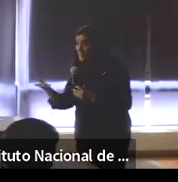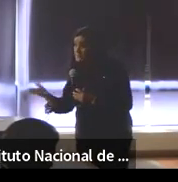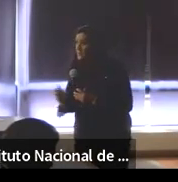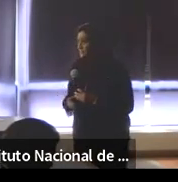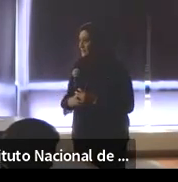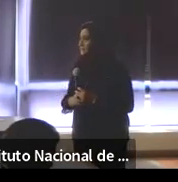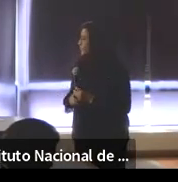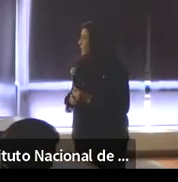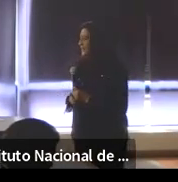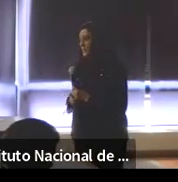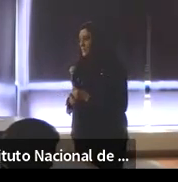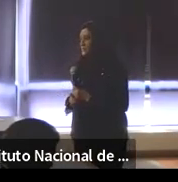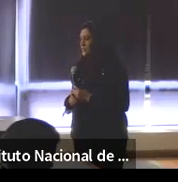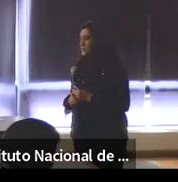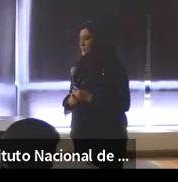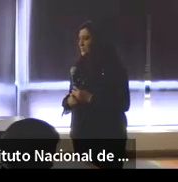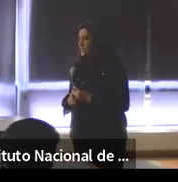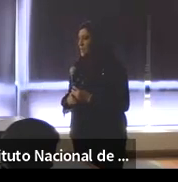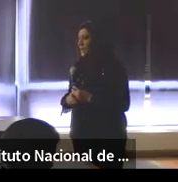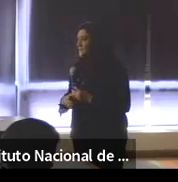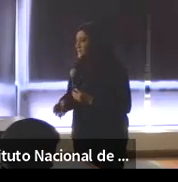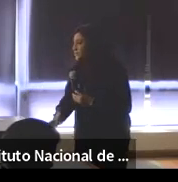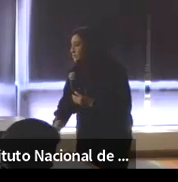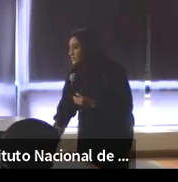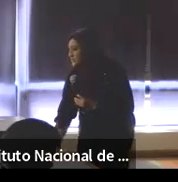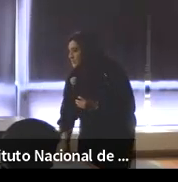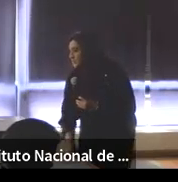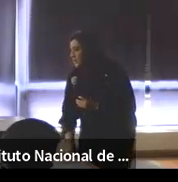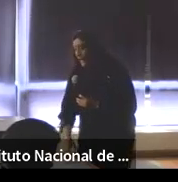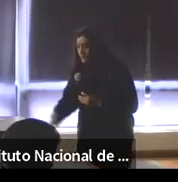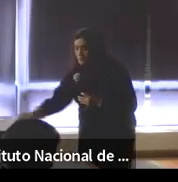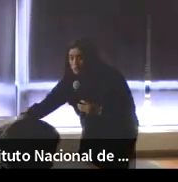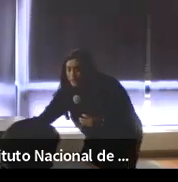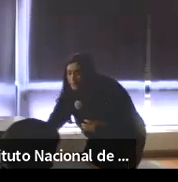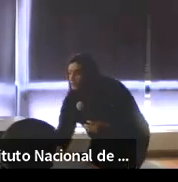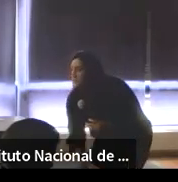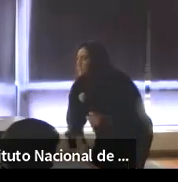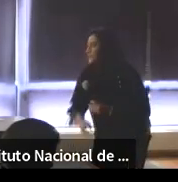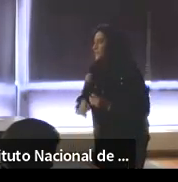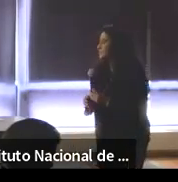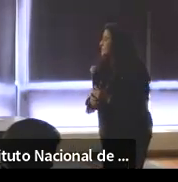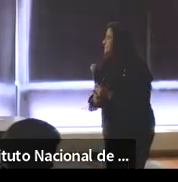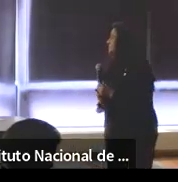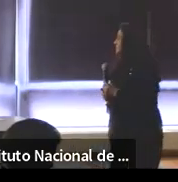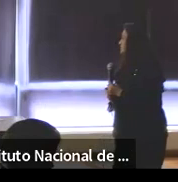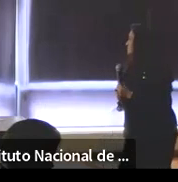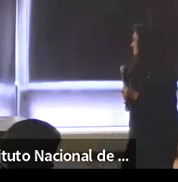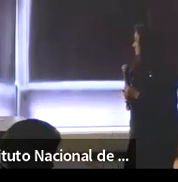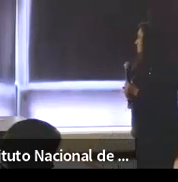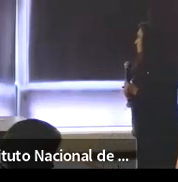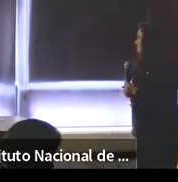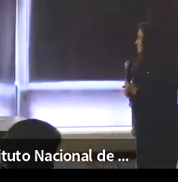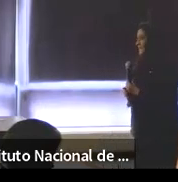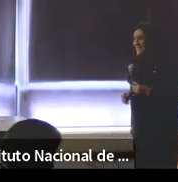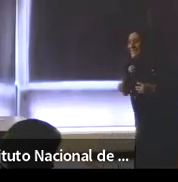Pues que el pasto es parte del programa preventivo señor Ah es que yo no los necesito Ah pues no los quiere pues no se los lleve pues